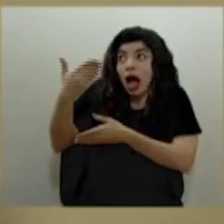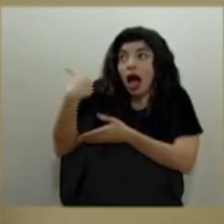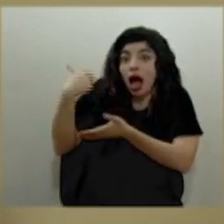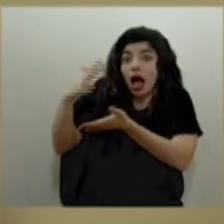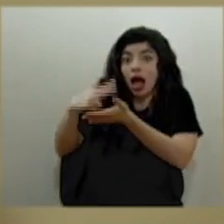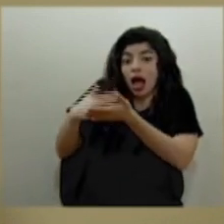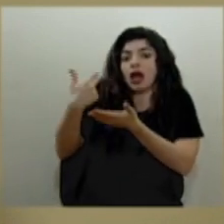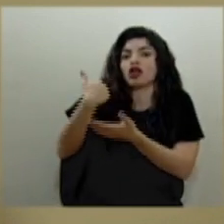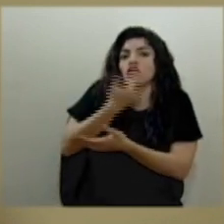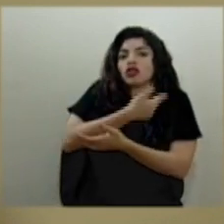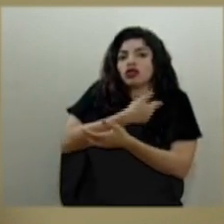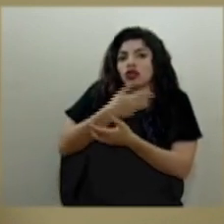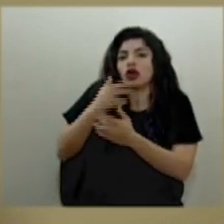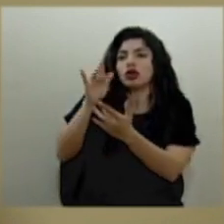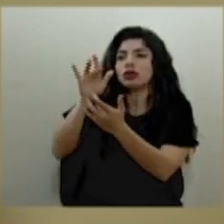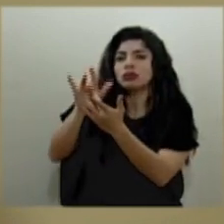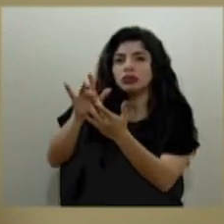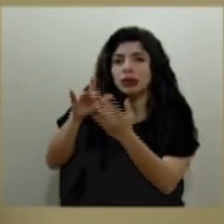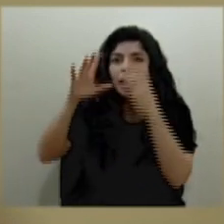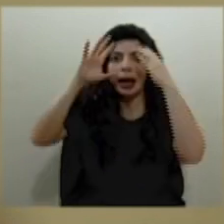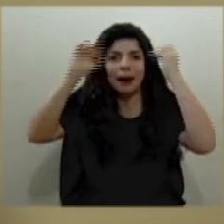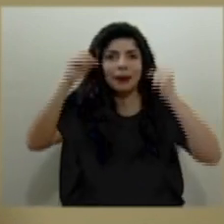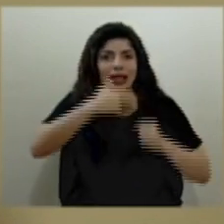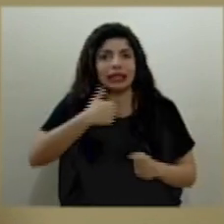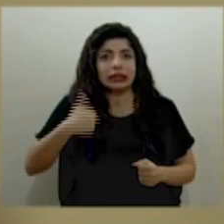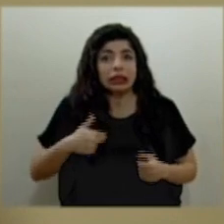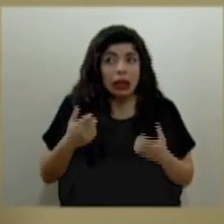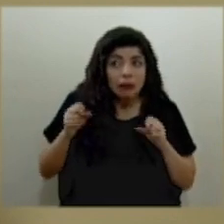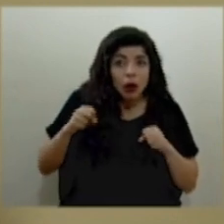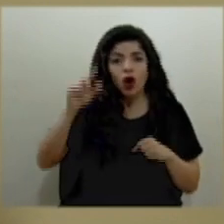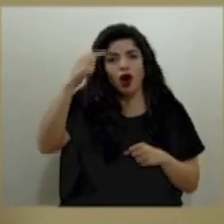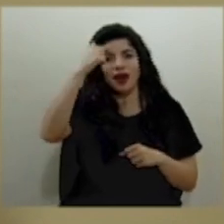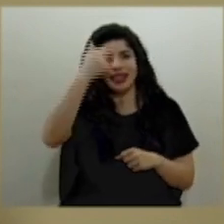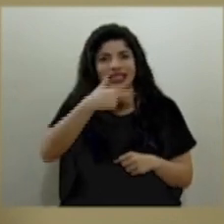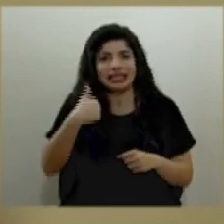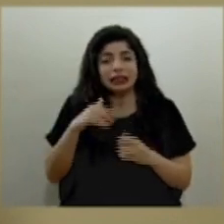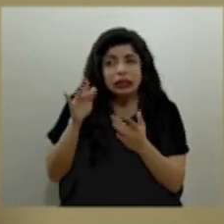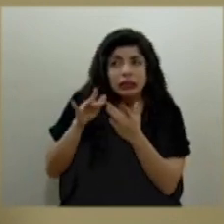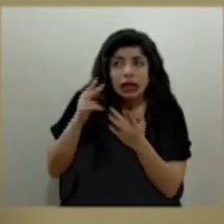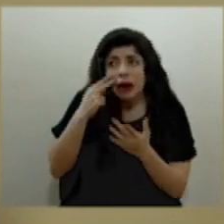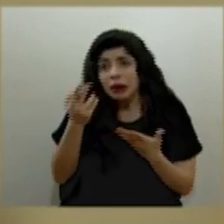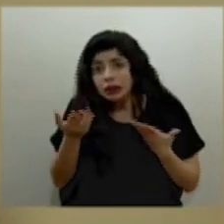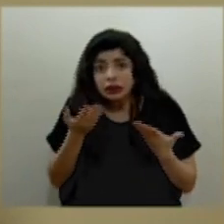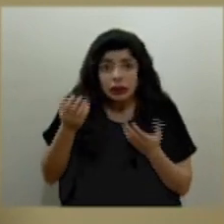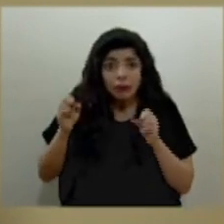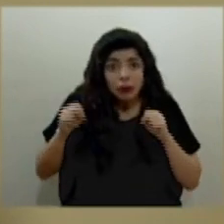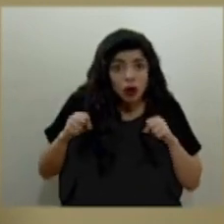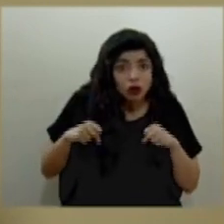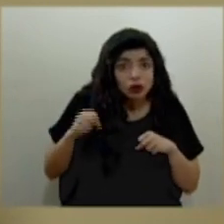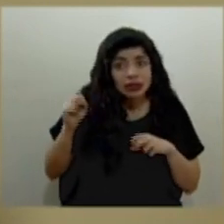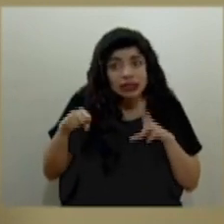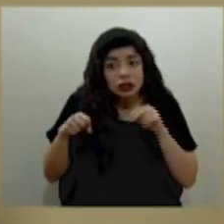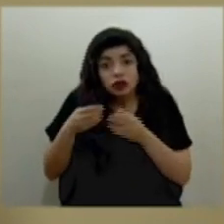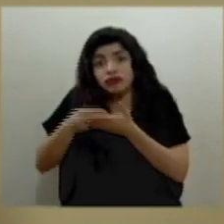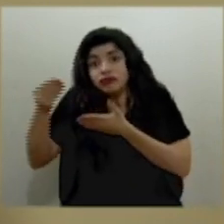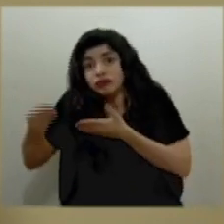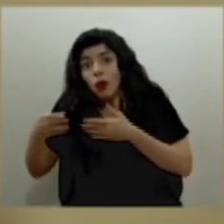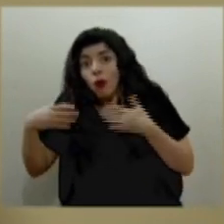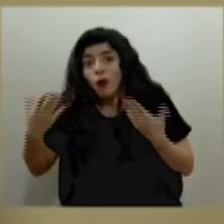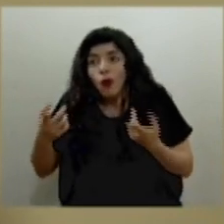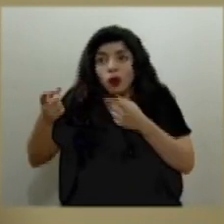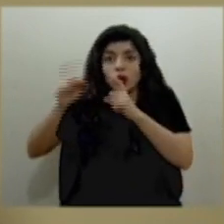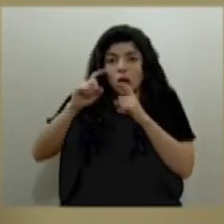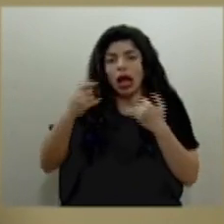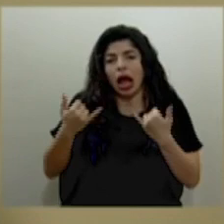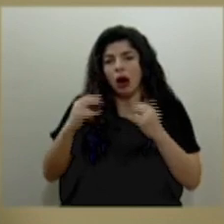viendo con la Embajada de China, a ver qué posibilidades, con el gobierno chino, a ver qué posibilidades habrá, sea de adquirirla o de donación, pero